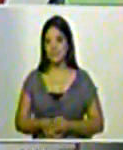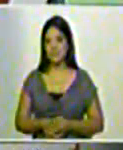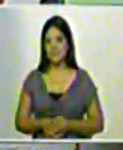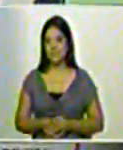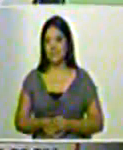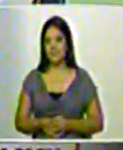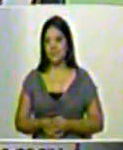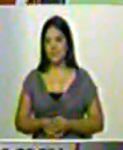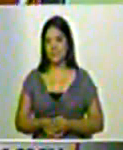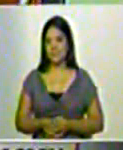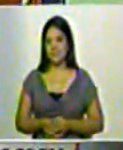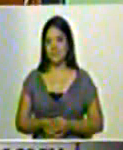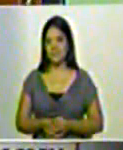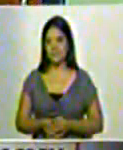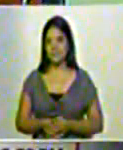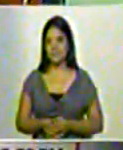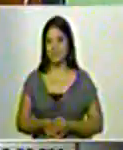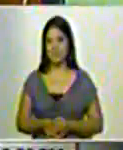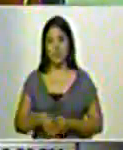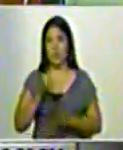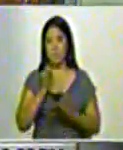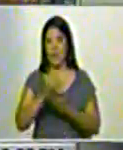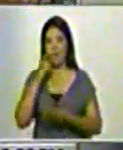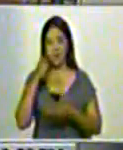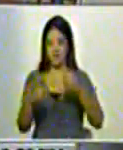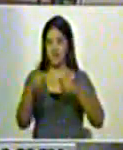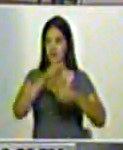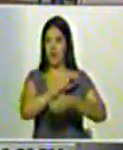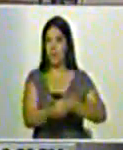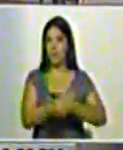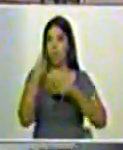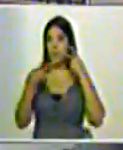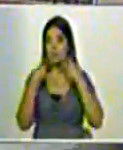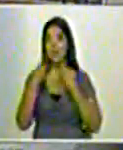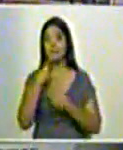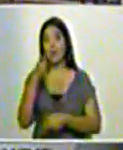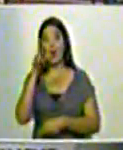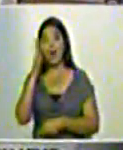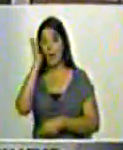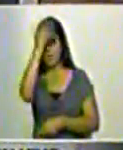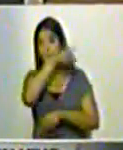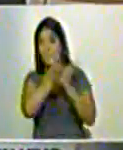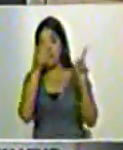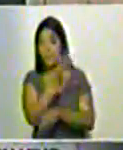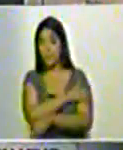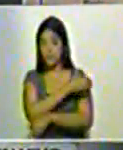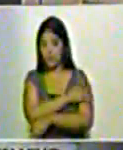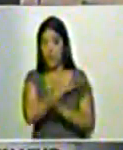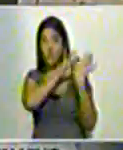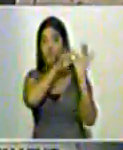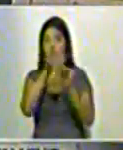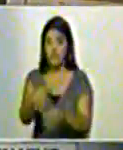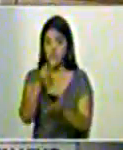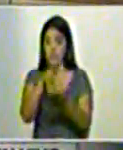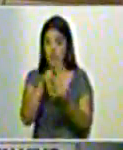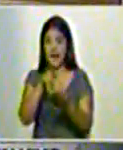Claro, simulacro no es para medir fuerzas políticas. Si hubiesen, decía muchachos, si la oposición hubiese acudido al llamado que